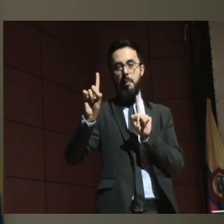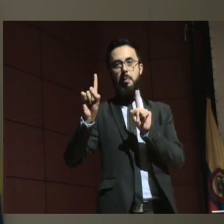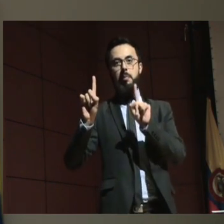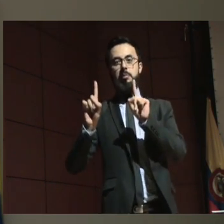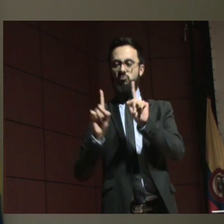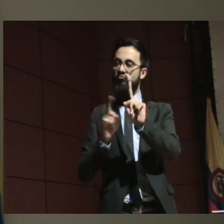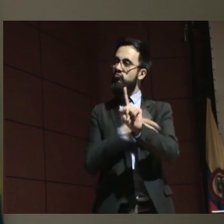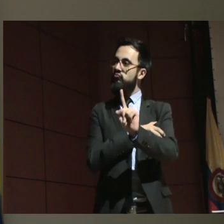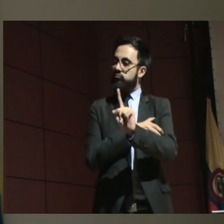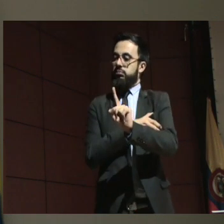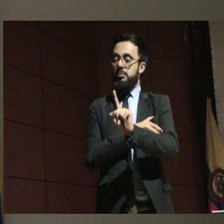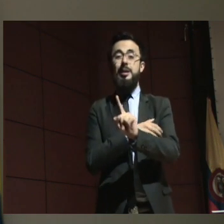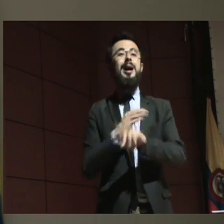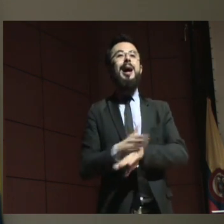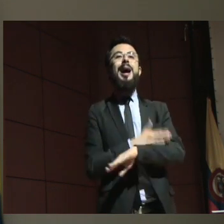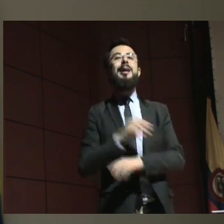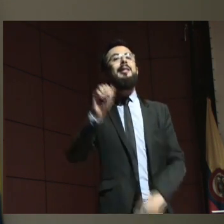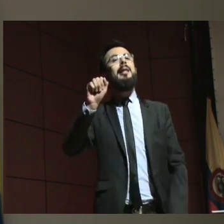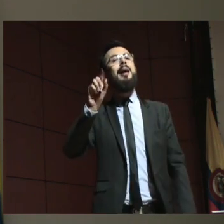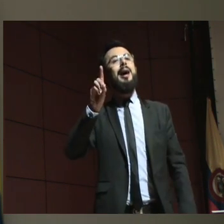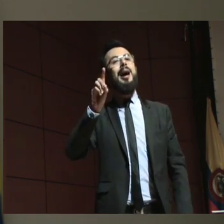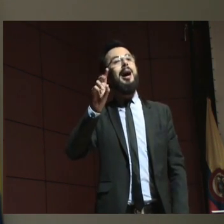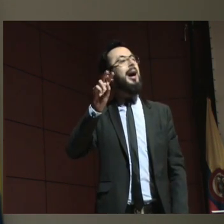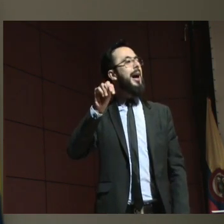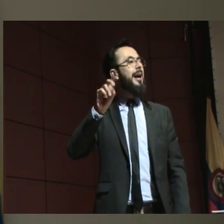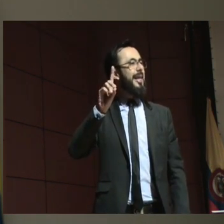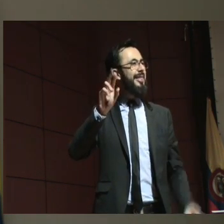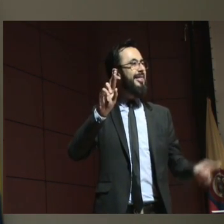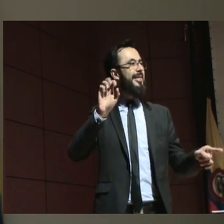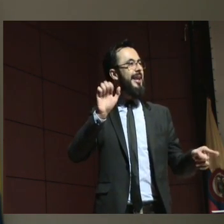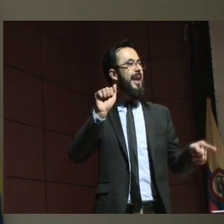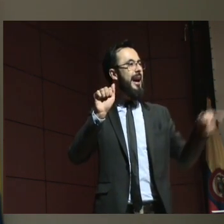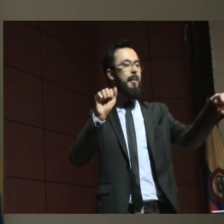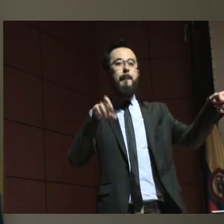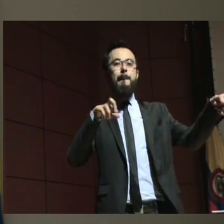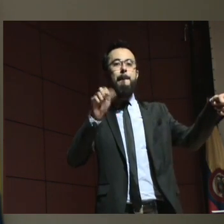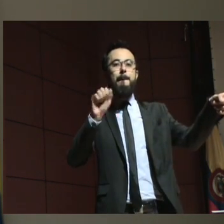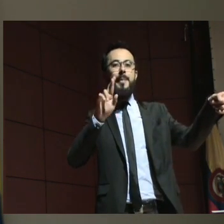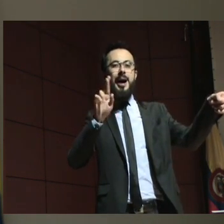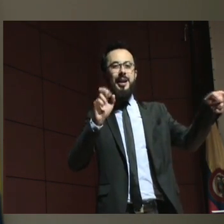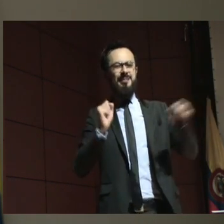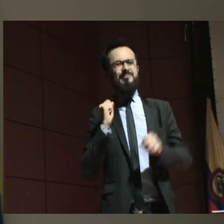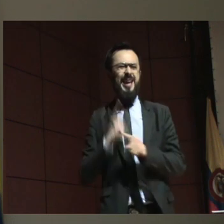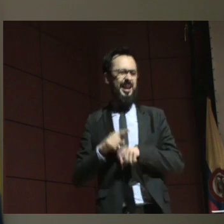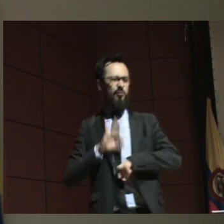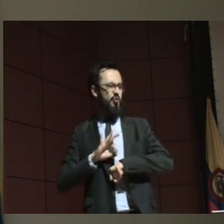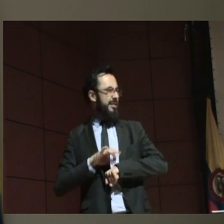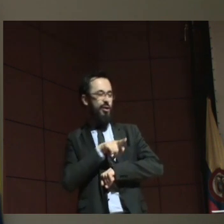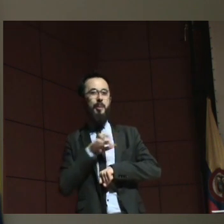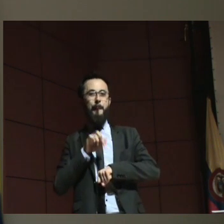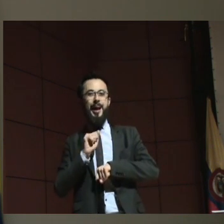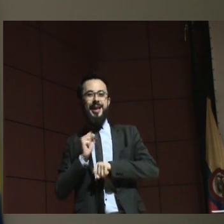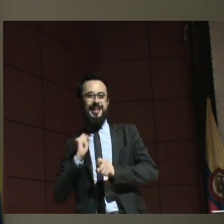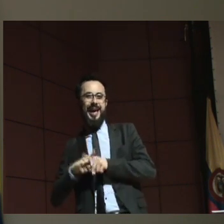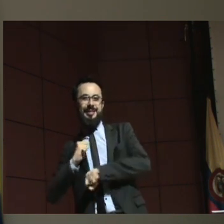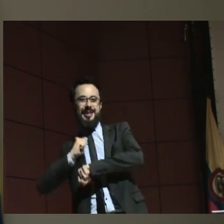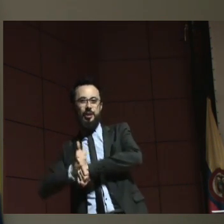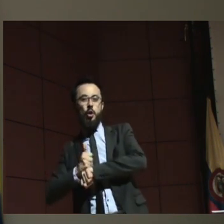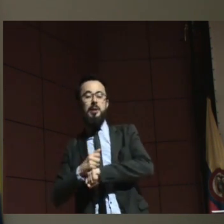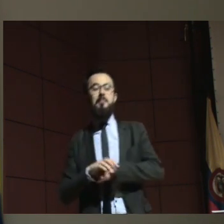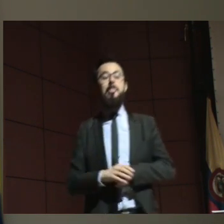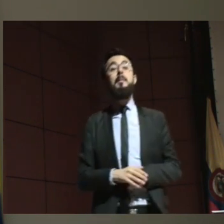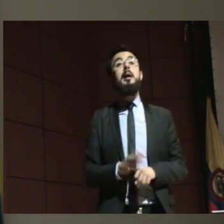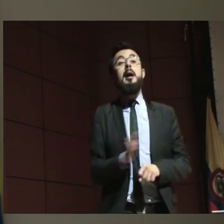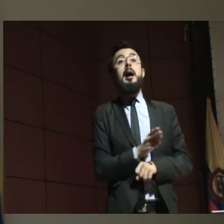bien decía Andrea Parra, anterior directora de País, cuando uno entra a una cárcel, uno por lo menos sabe cuándo